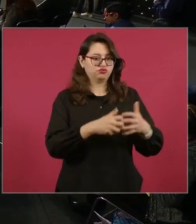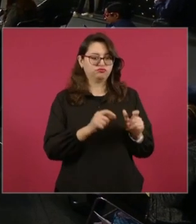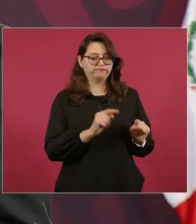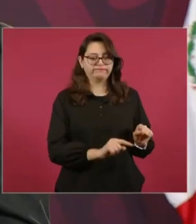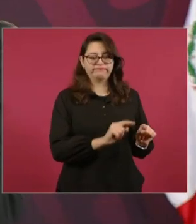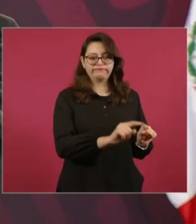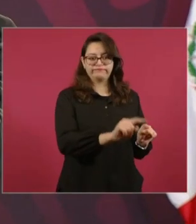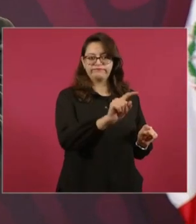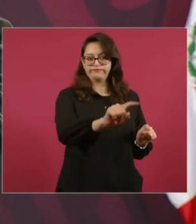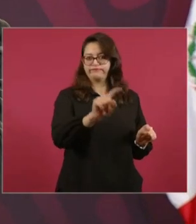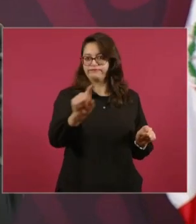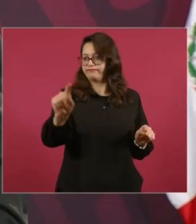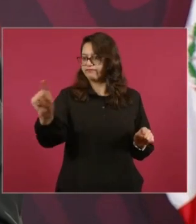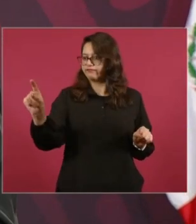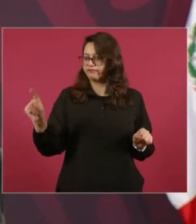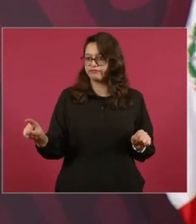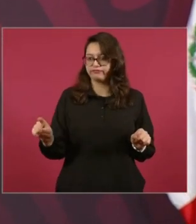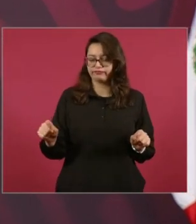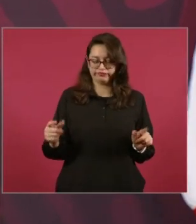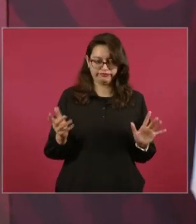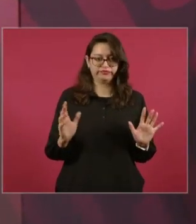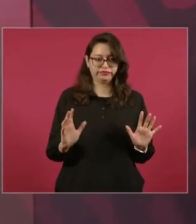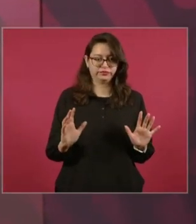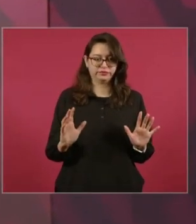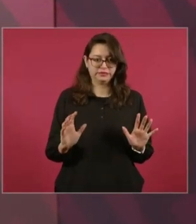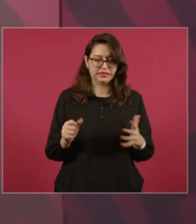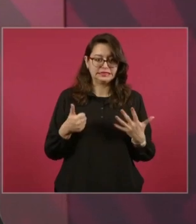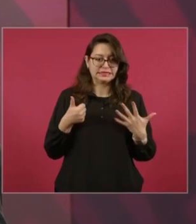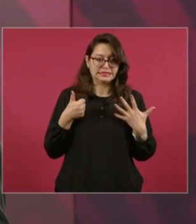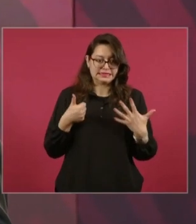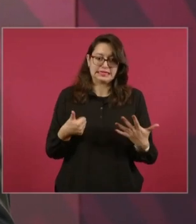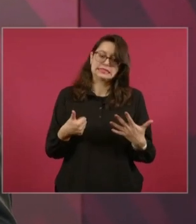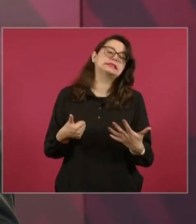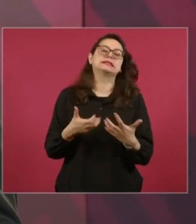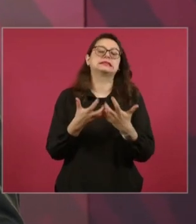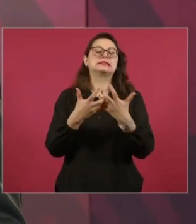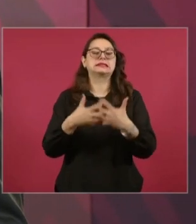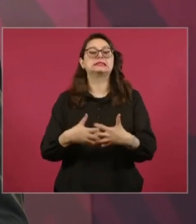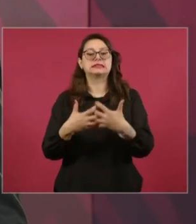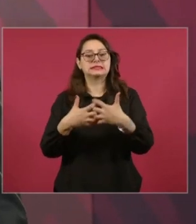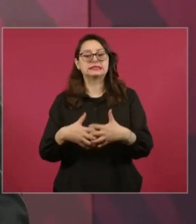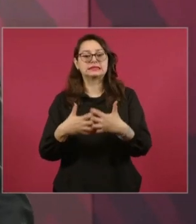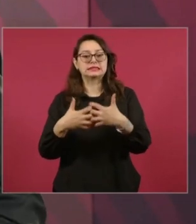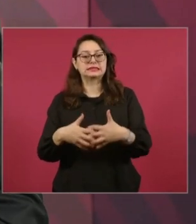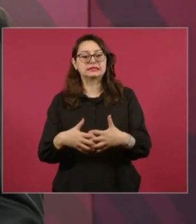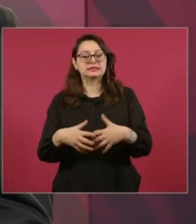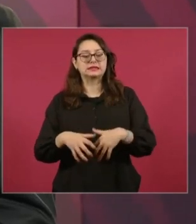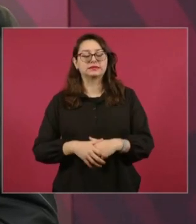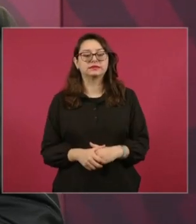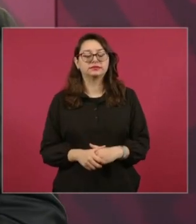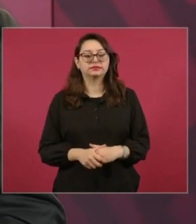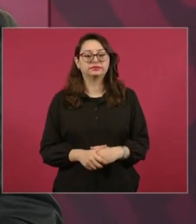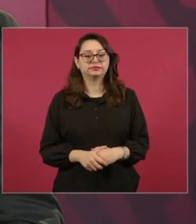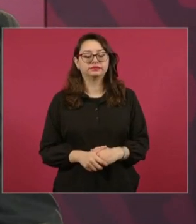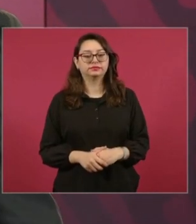Fíjense, seis refinerías. La más nueva